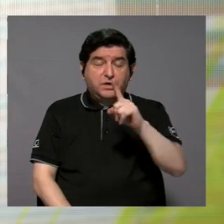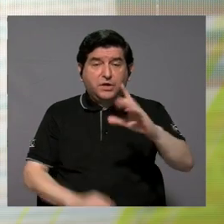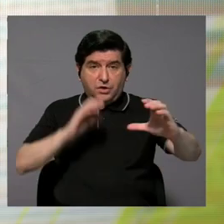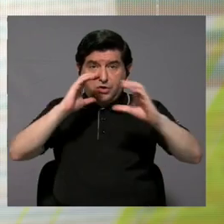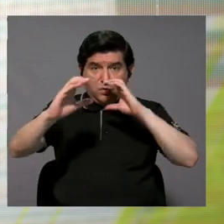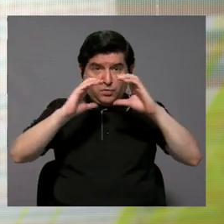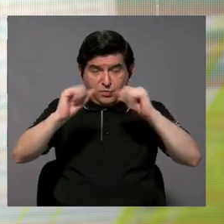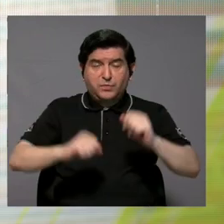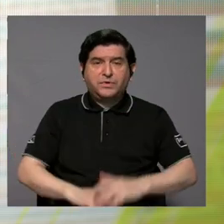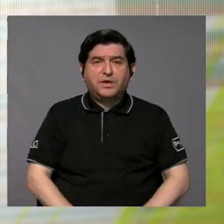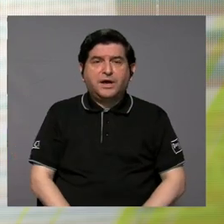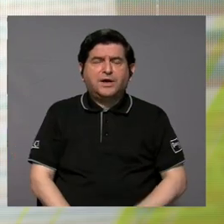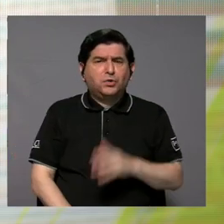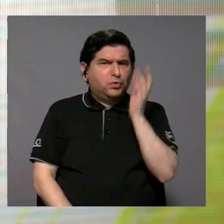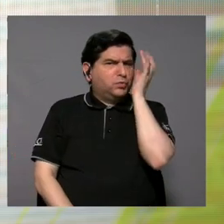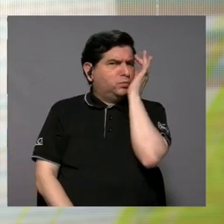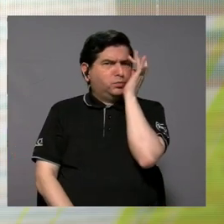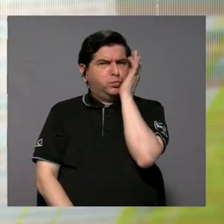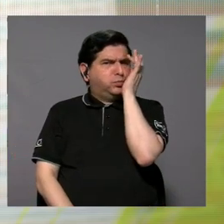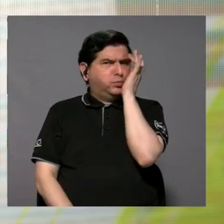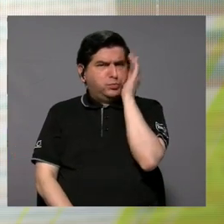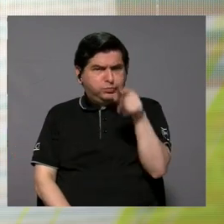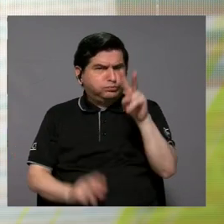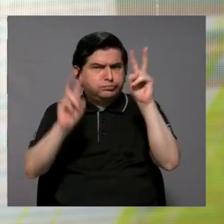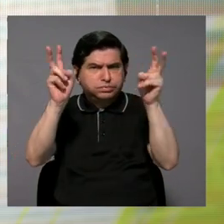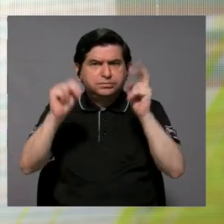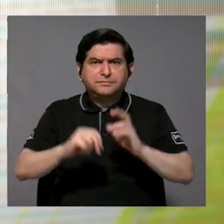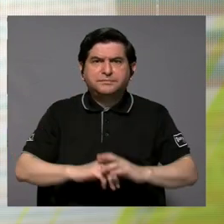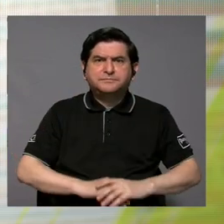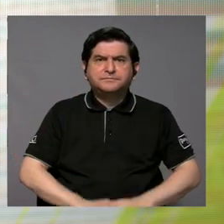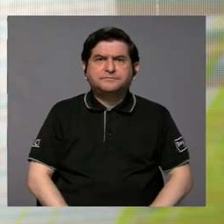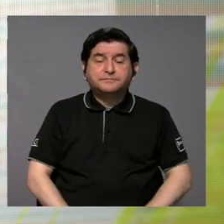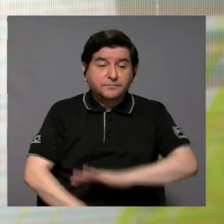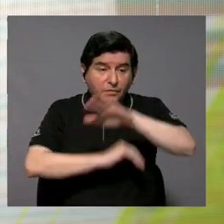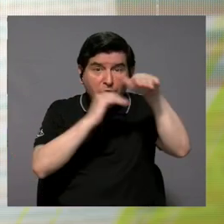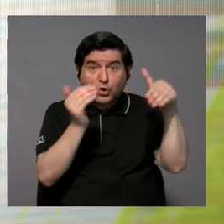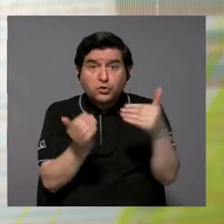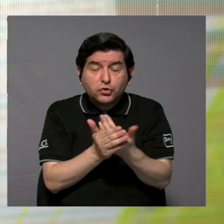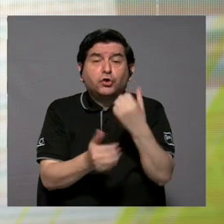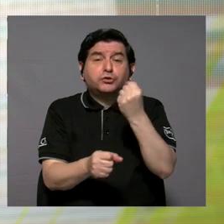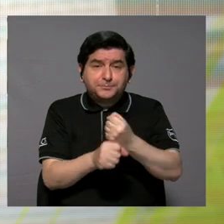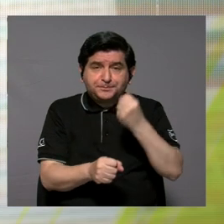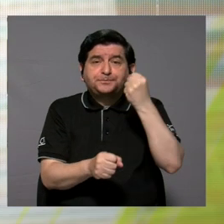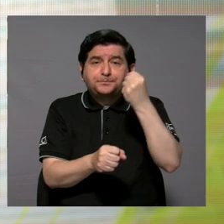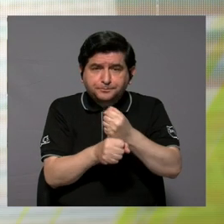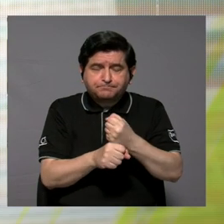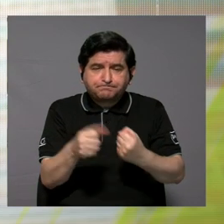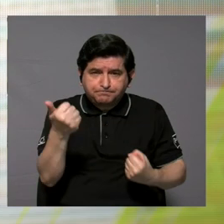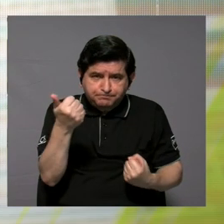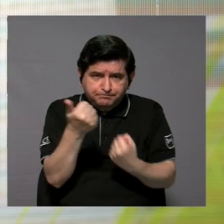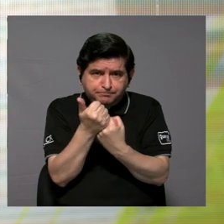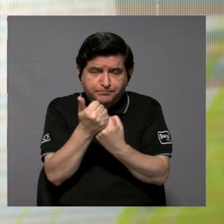comunicado manifestando su preocupación en estos temas. Entonces, y todos estamos trabajando